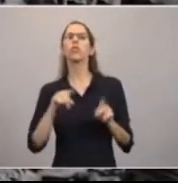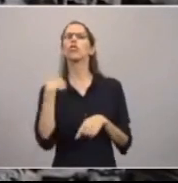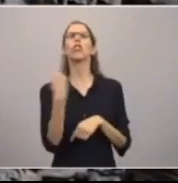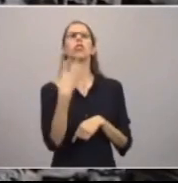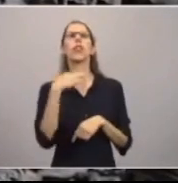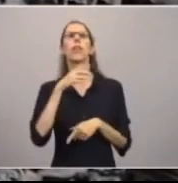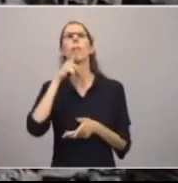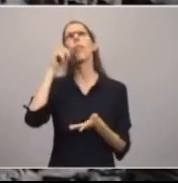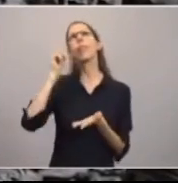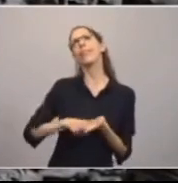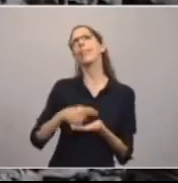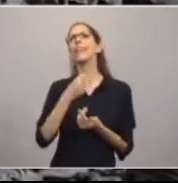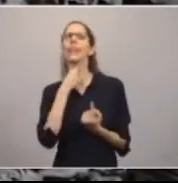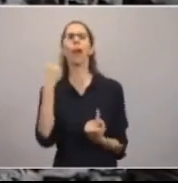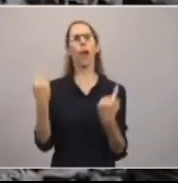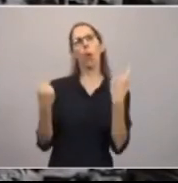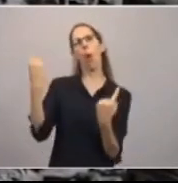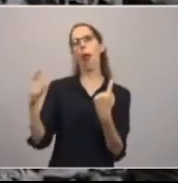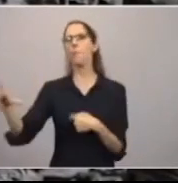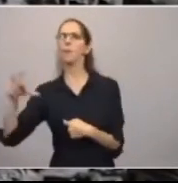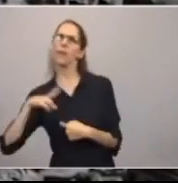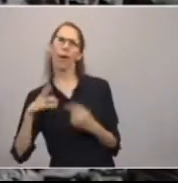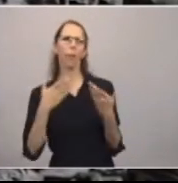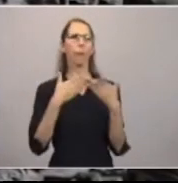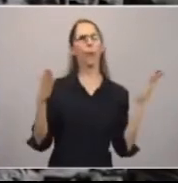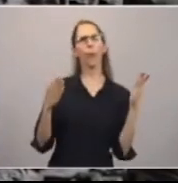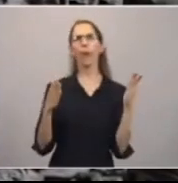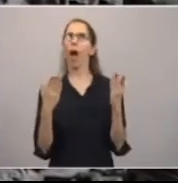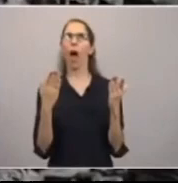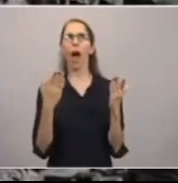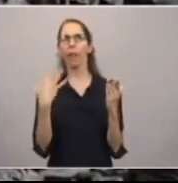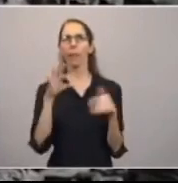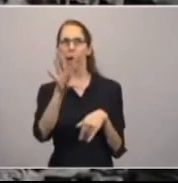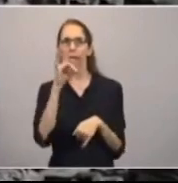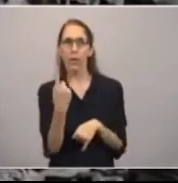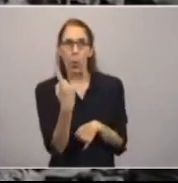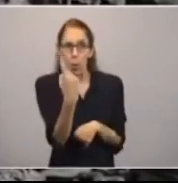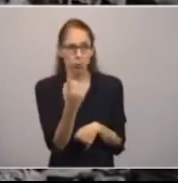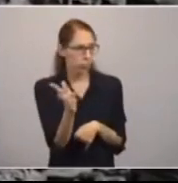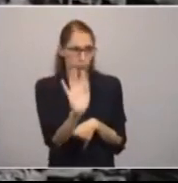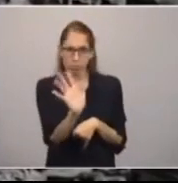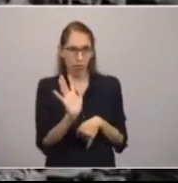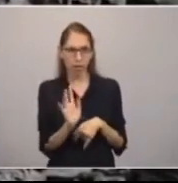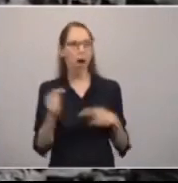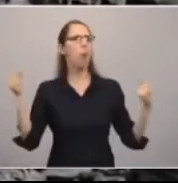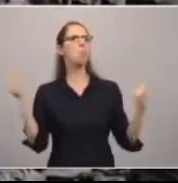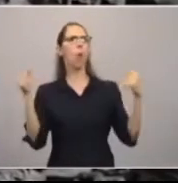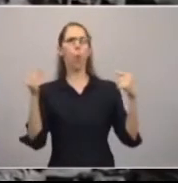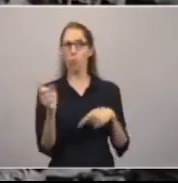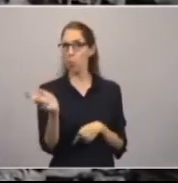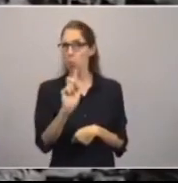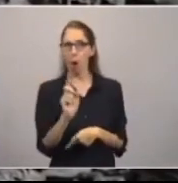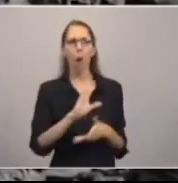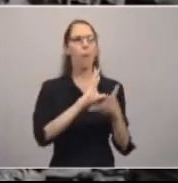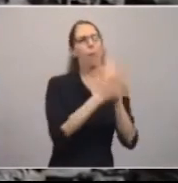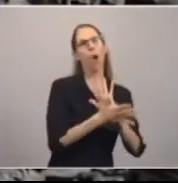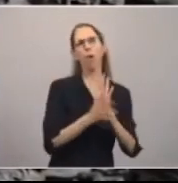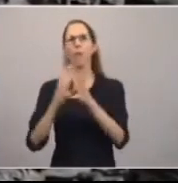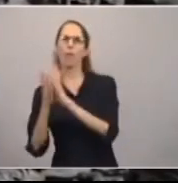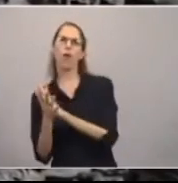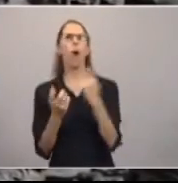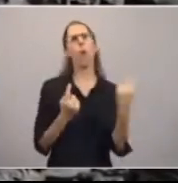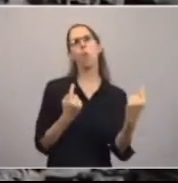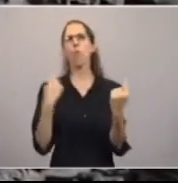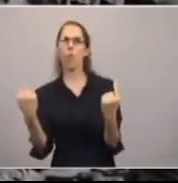fuera una antinomia, como si fueran dos modelos distintos. Es mentira. Y particularmente lo digo desde el peronismo.